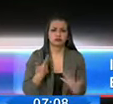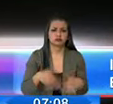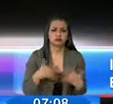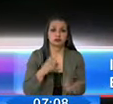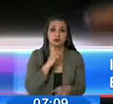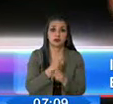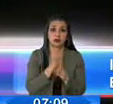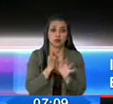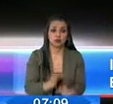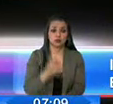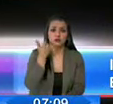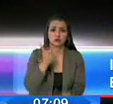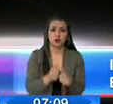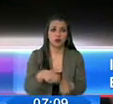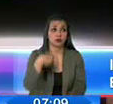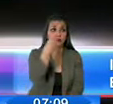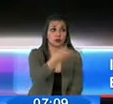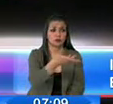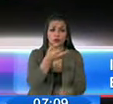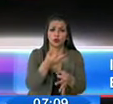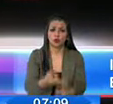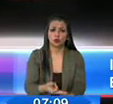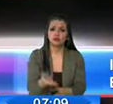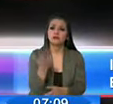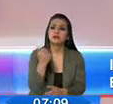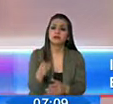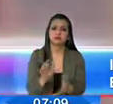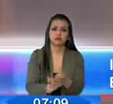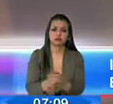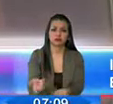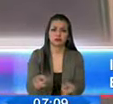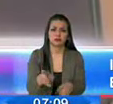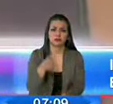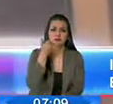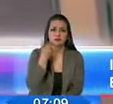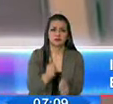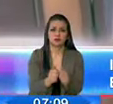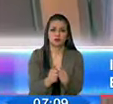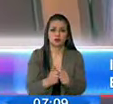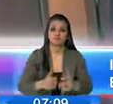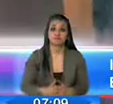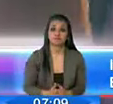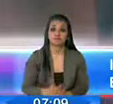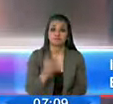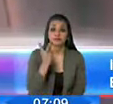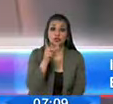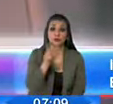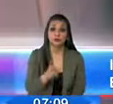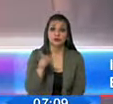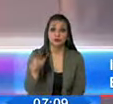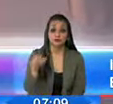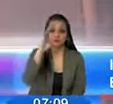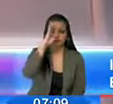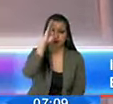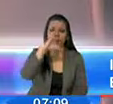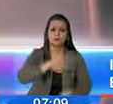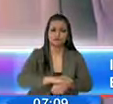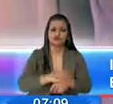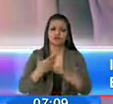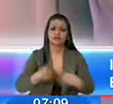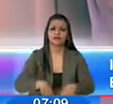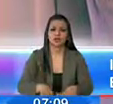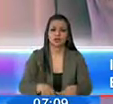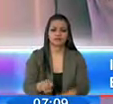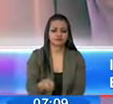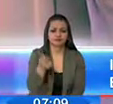ahí abajo. Se lo di, entonces le pidió después el teléfono a mi esposo. Los dos acusados en el asalto fueron detenidos por la policía a los